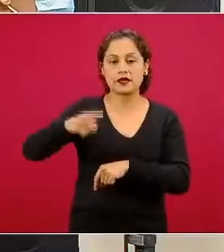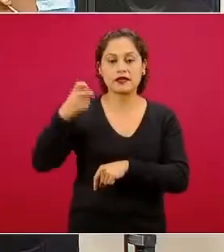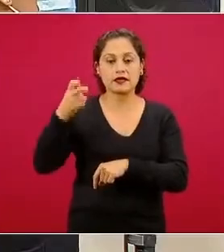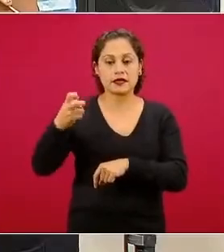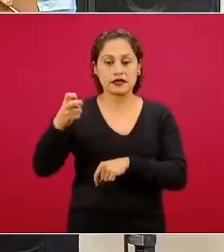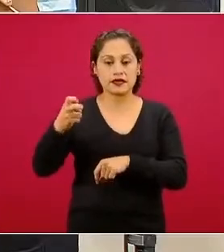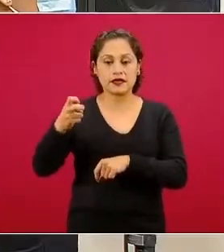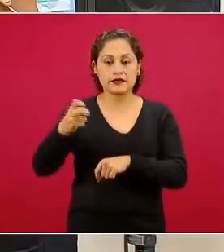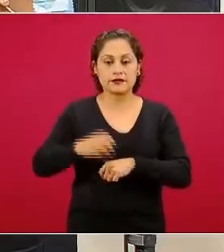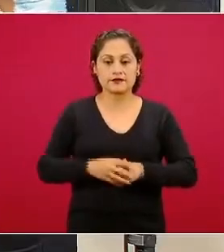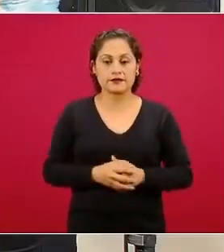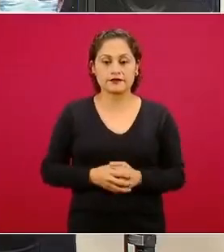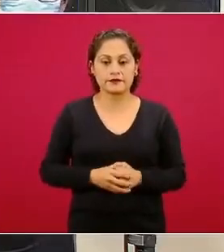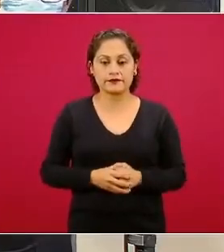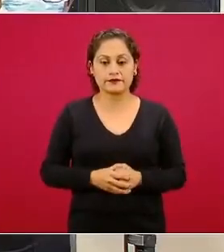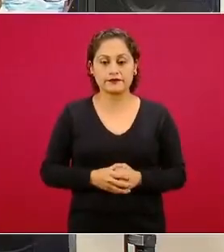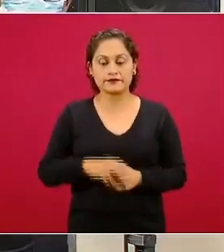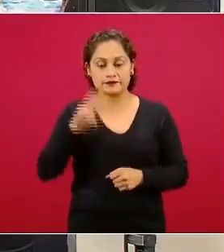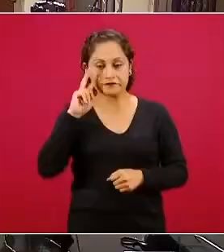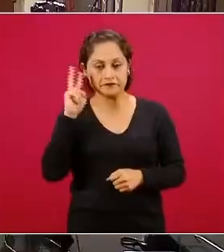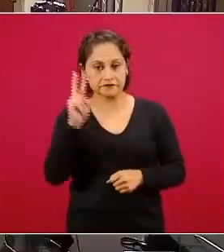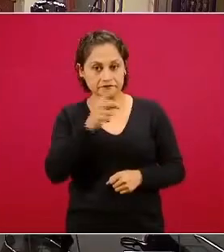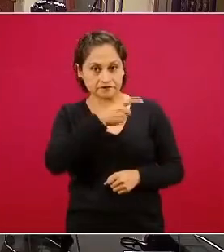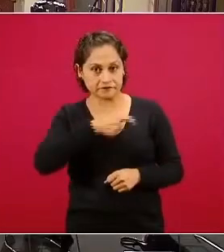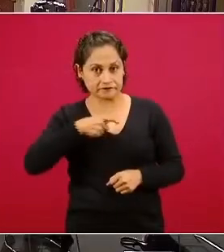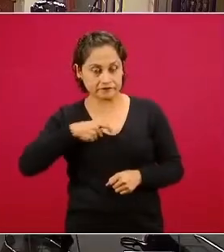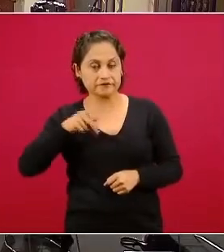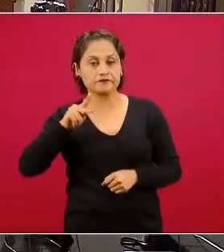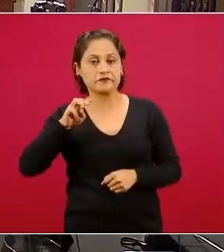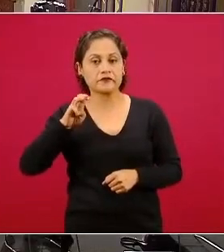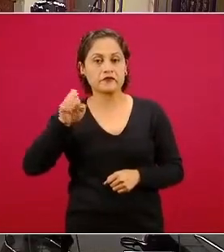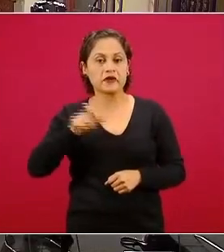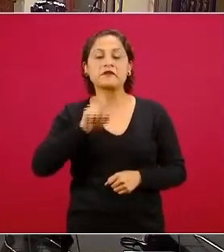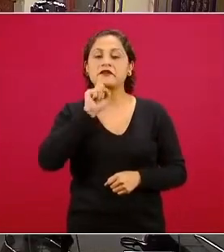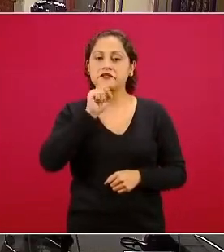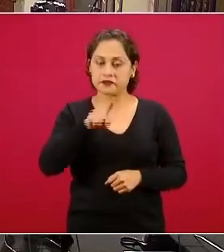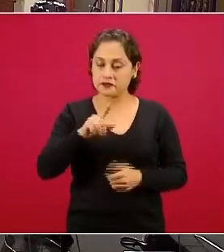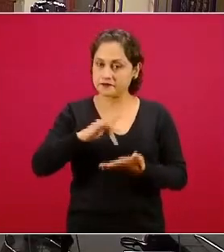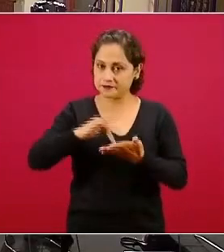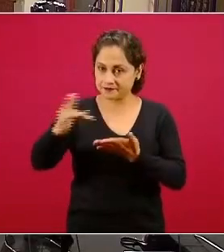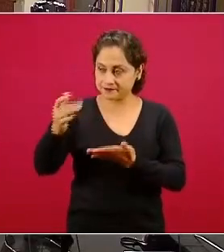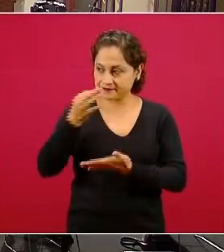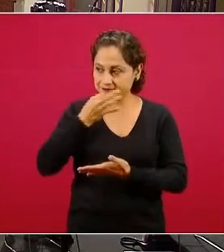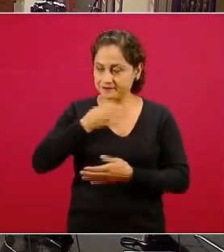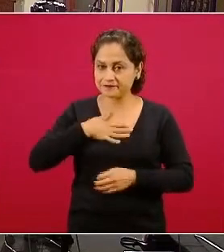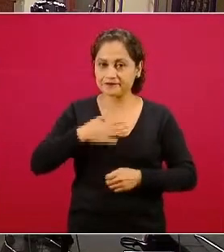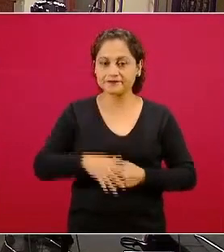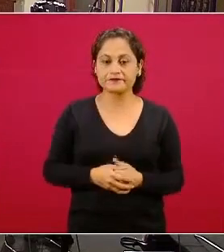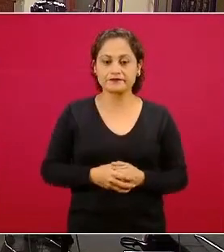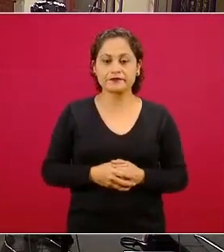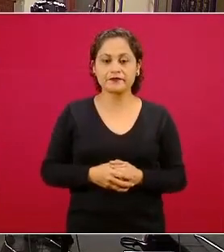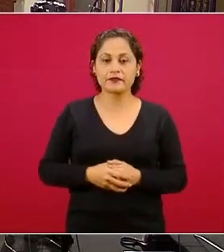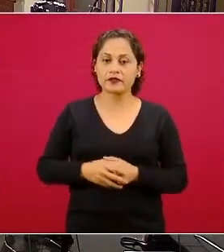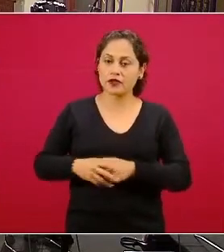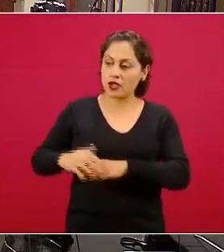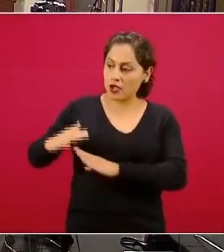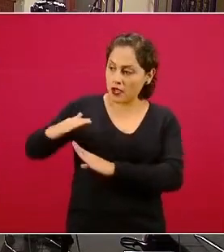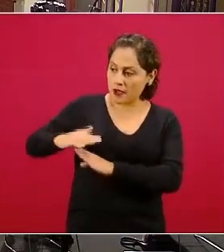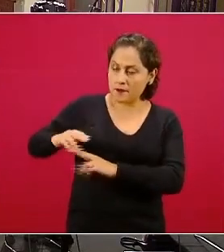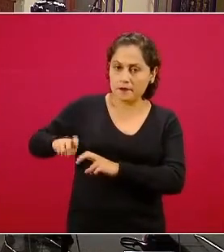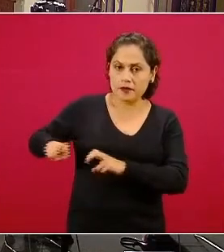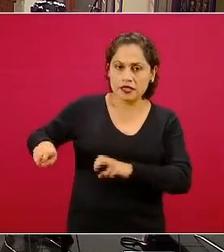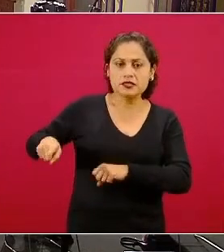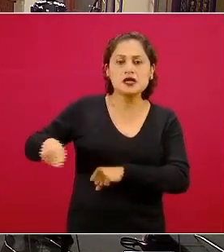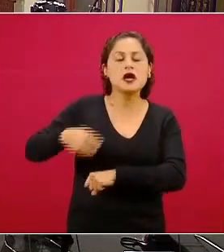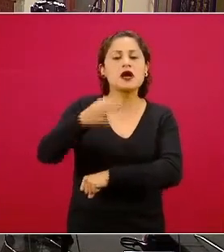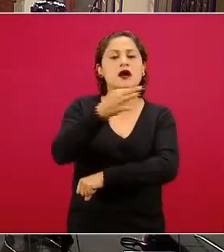viendo los logotipos de Pemex. Muchas gracias. ¿Y por qué ponemos el puesto de vacunación? Porque es una